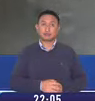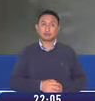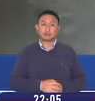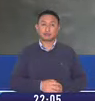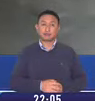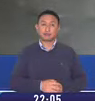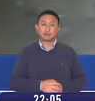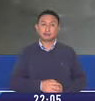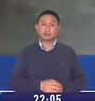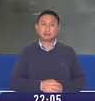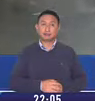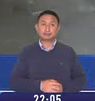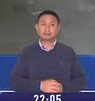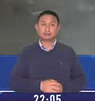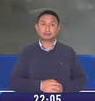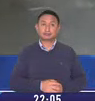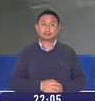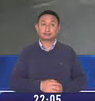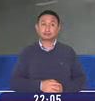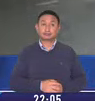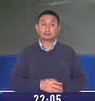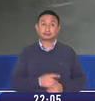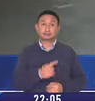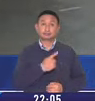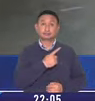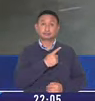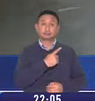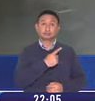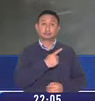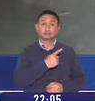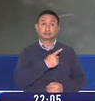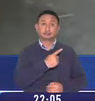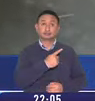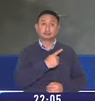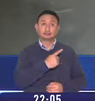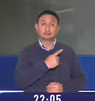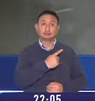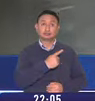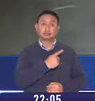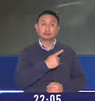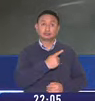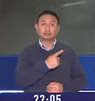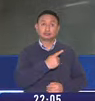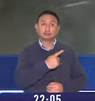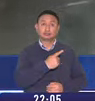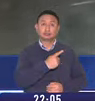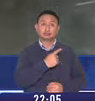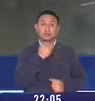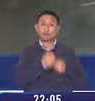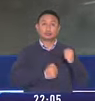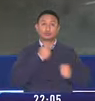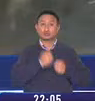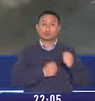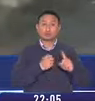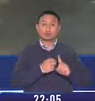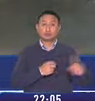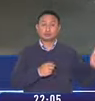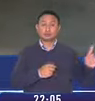externo. Lo último que se observa de él es su carrera en modo huida por la calle de la zona. O sea,